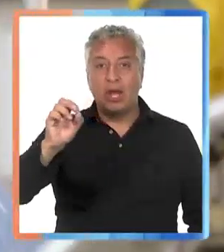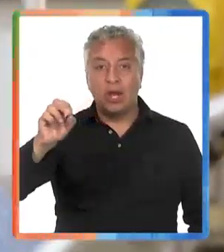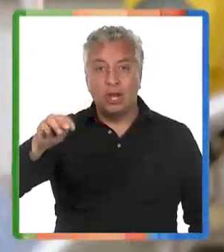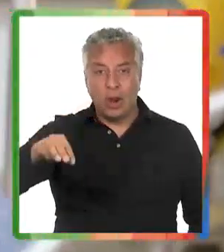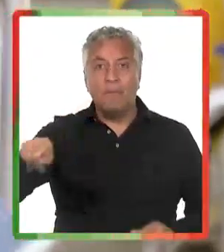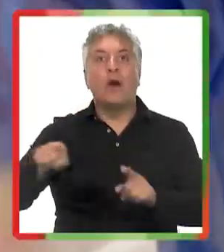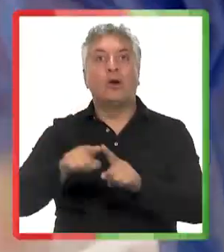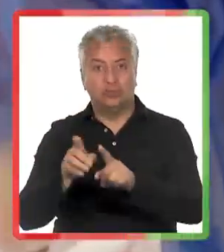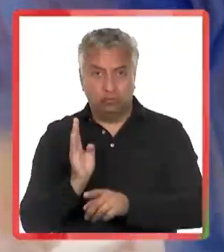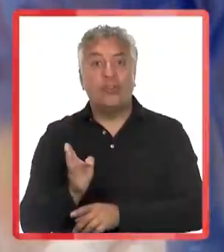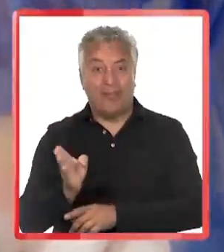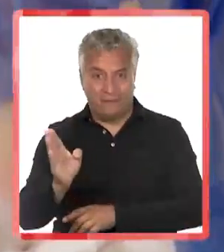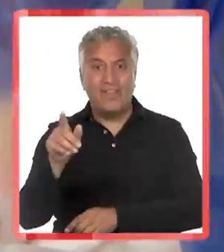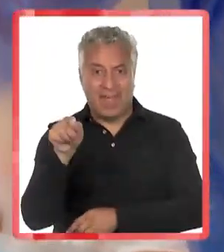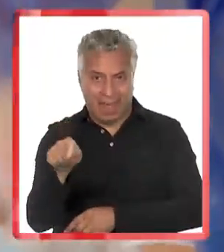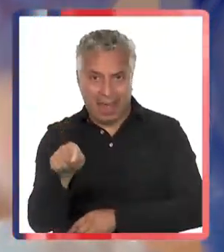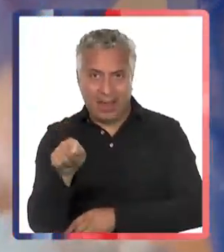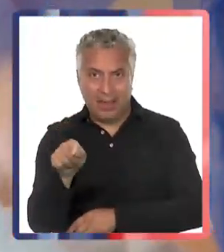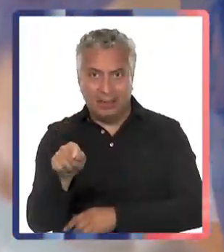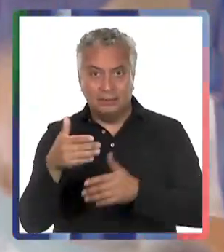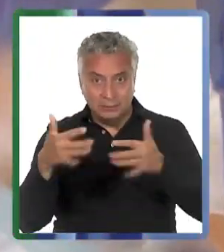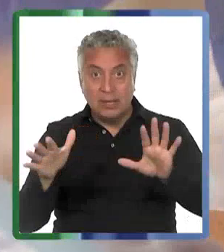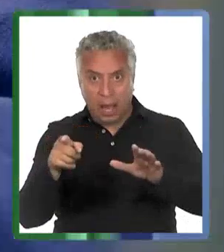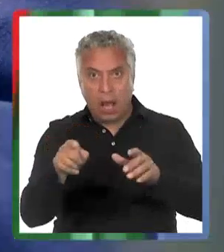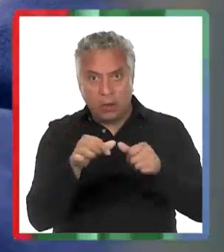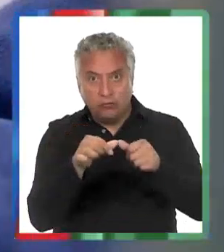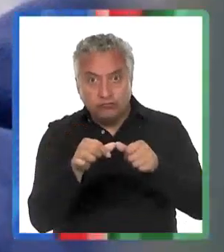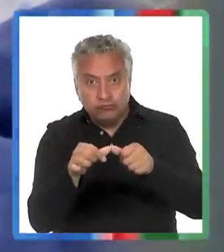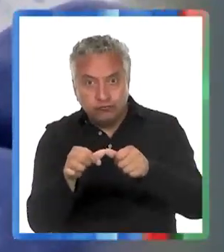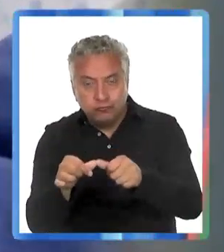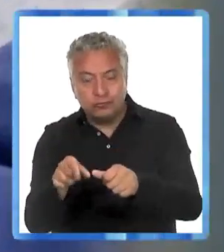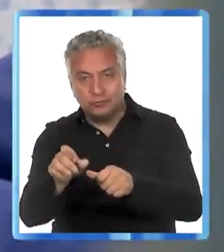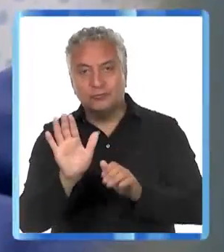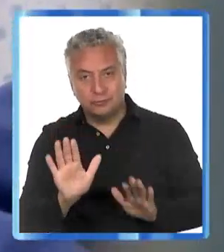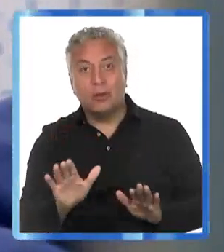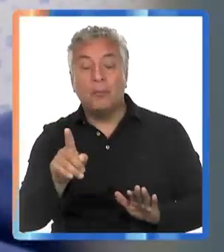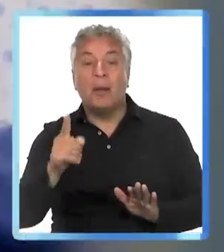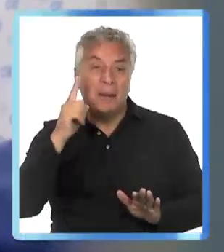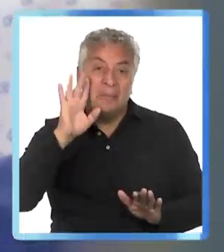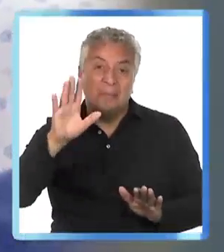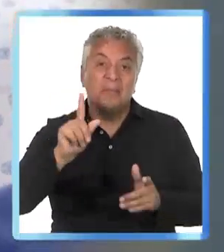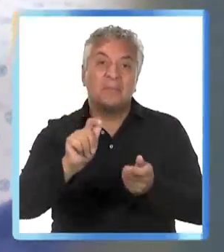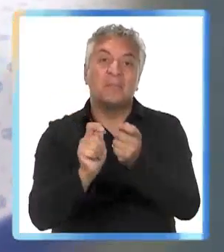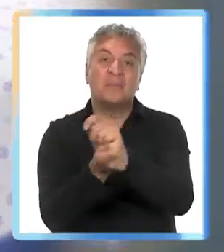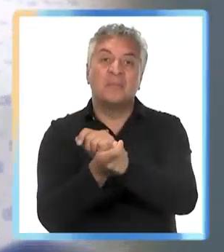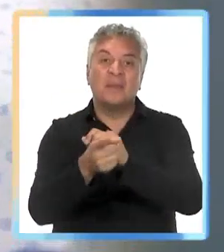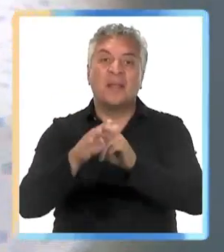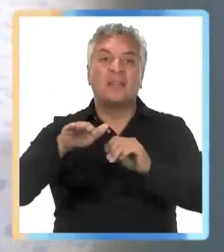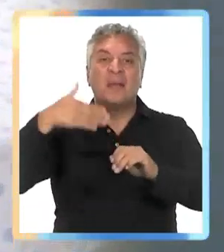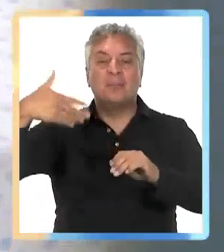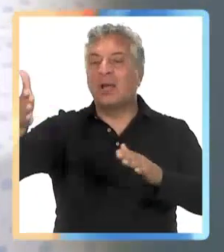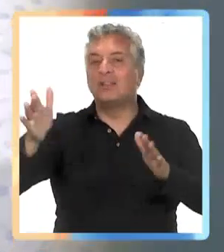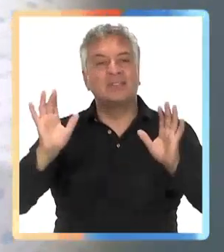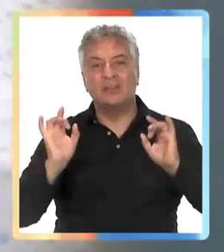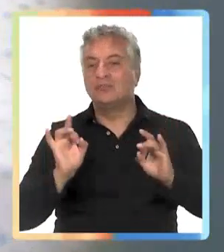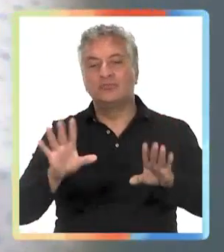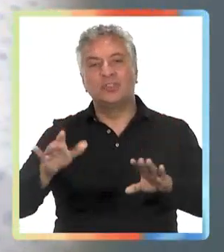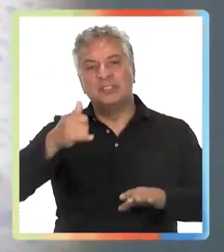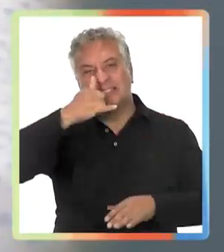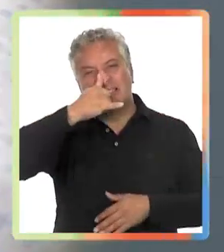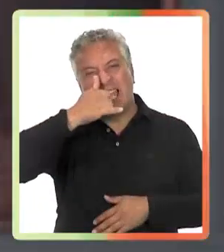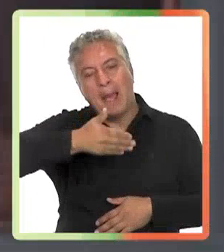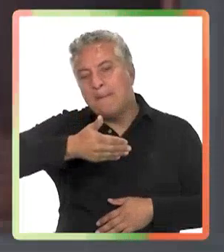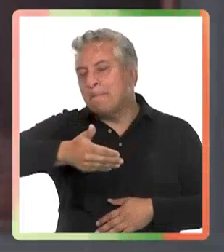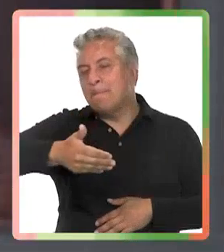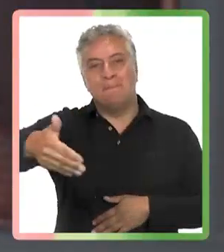que sigue circulando, con algunas subvariantes, pero con ella nos hemos quedado, y probablemente se va a convertir finalmente en un virus